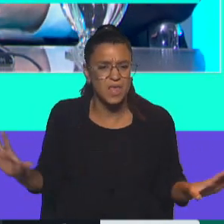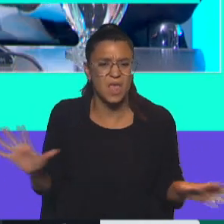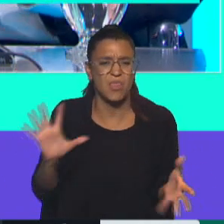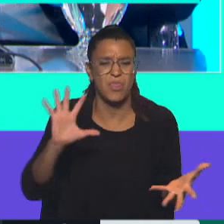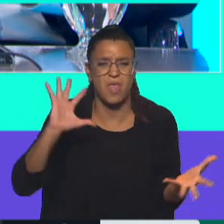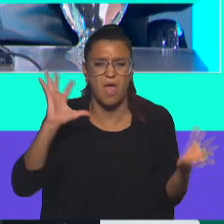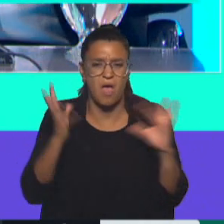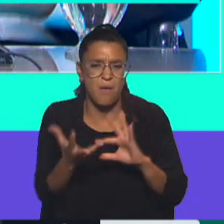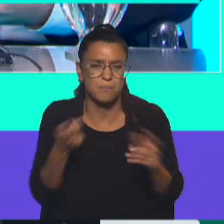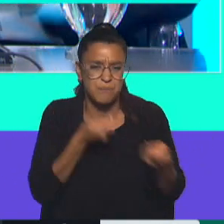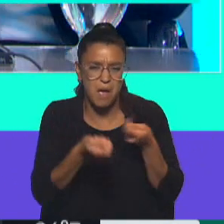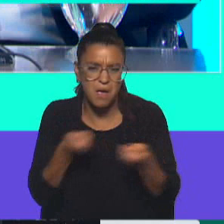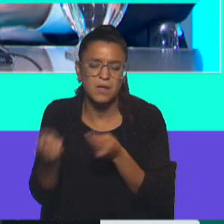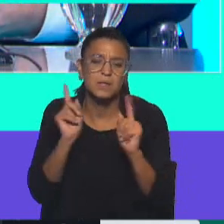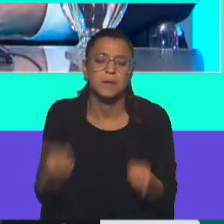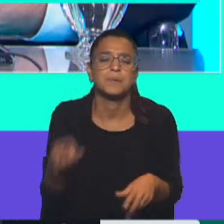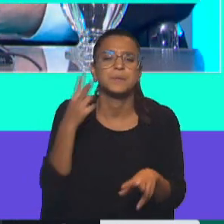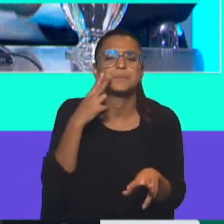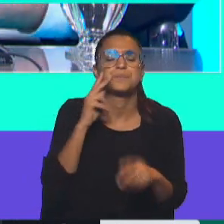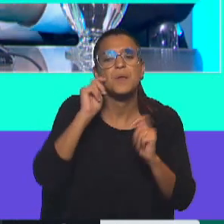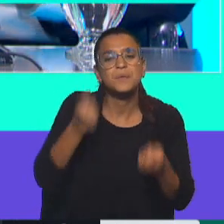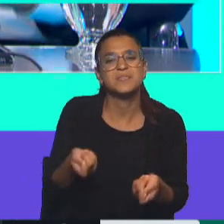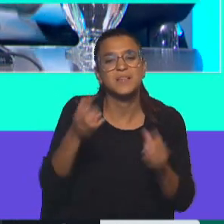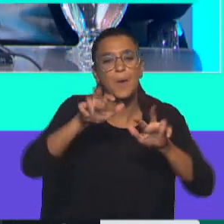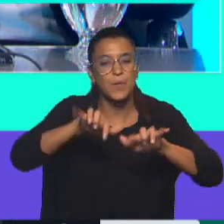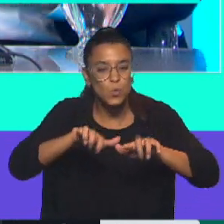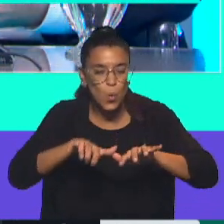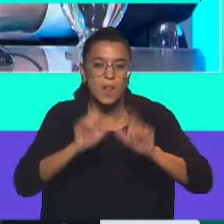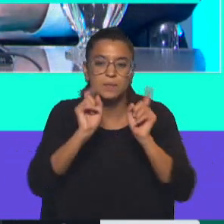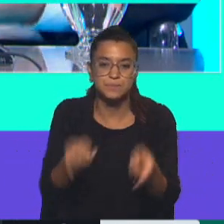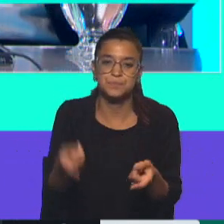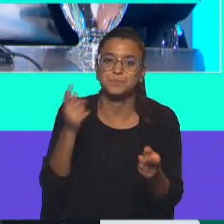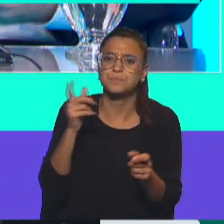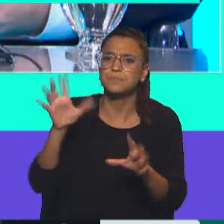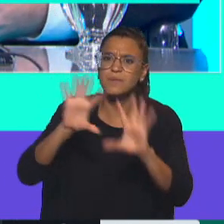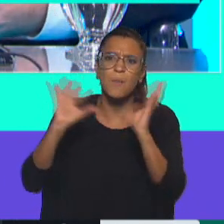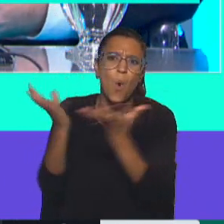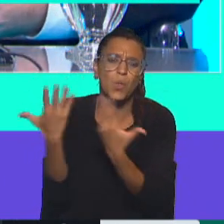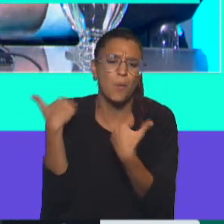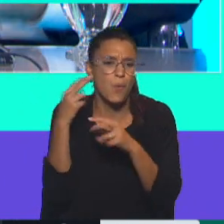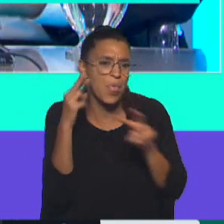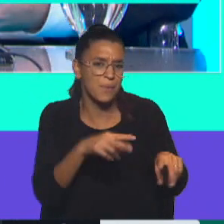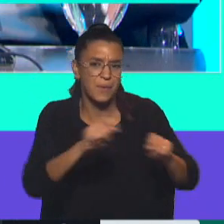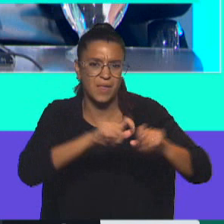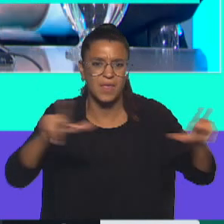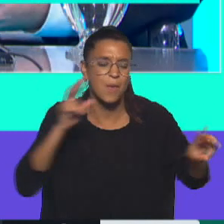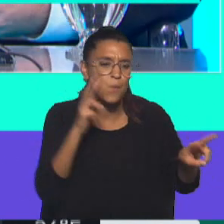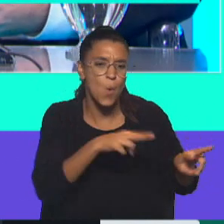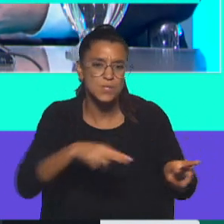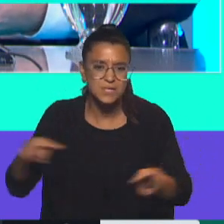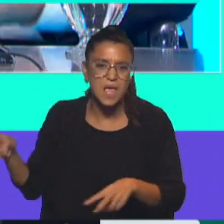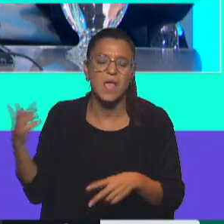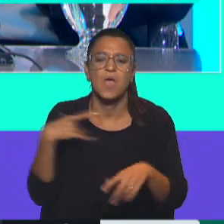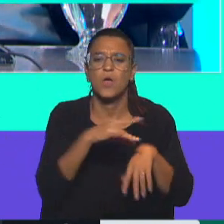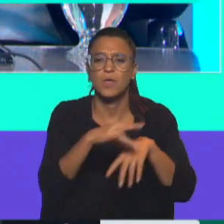Holocausto. Y también tenemos visitas virtuales, ¿no? Que permiten visitarnos desde todo el mundo hispanoparlante al museo a través de